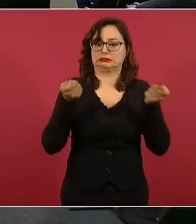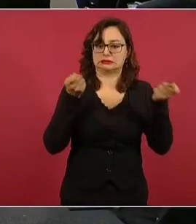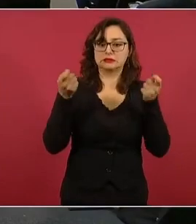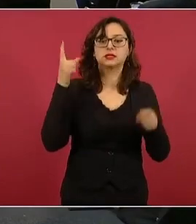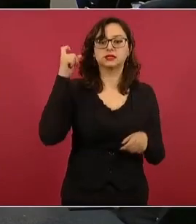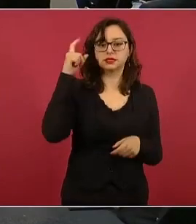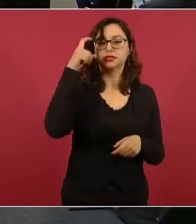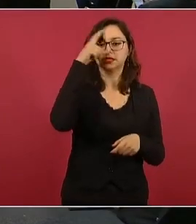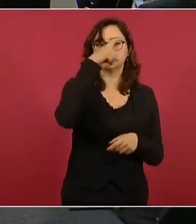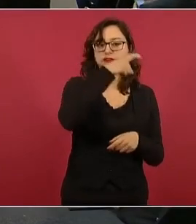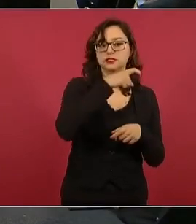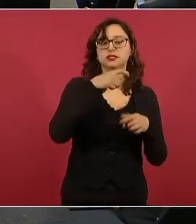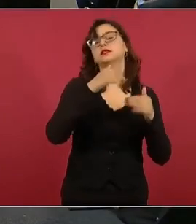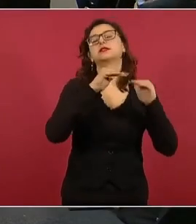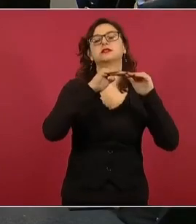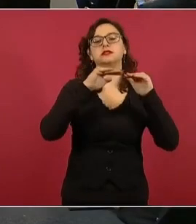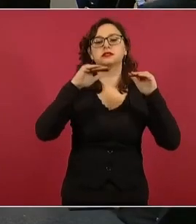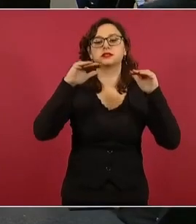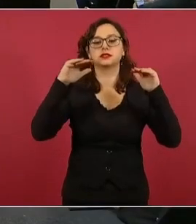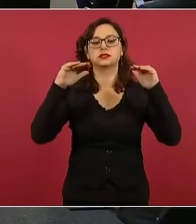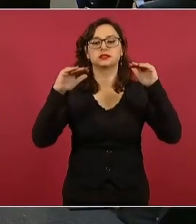lo que decía Rosa Isela,